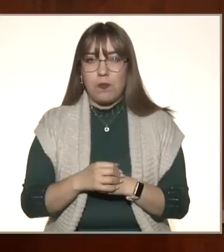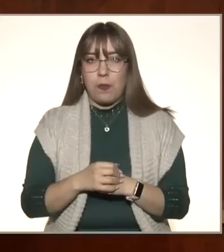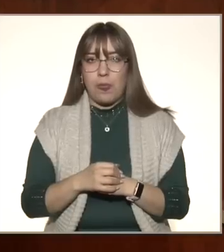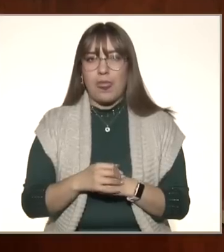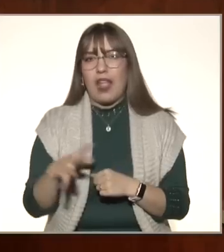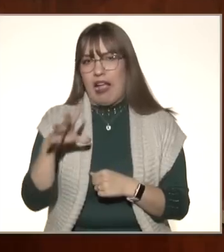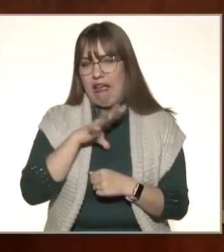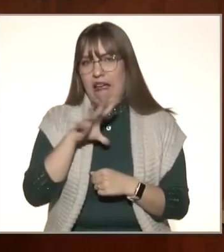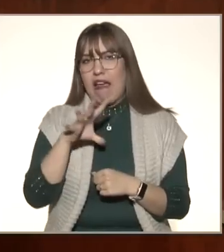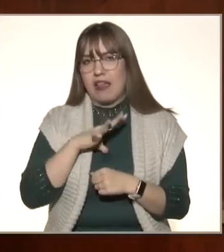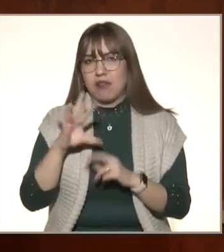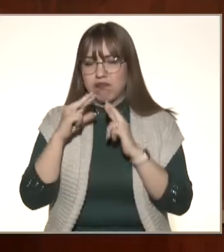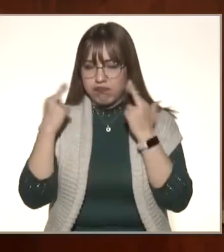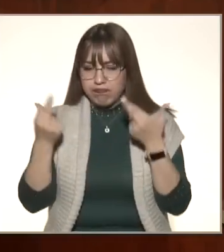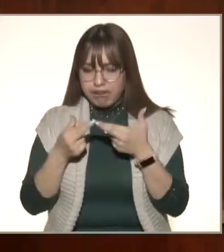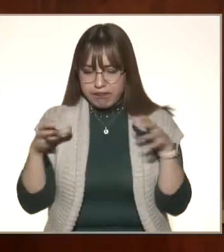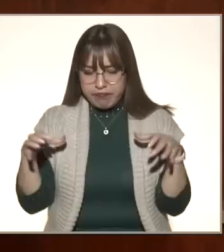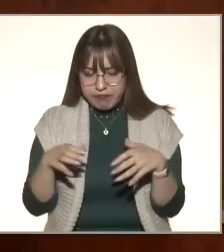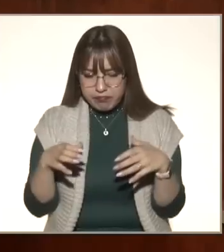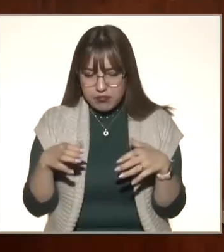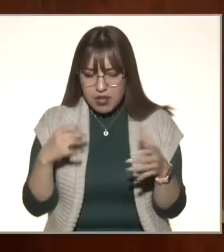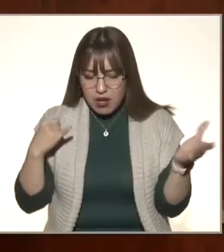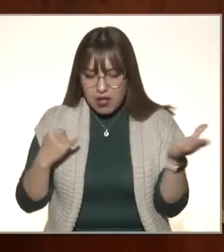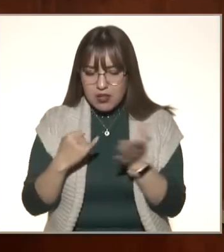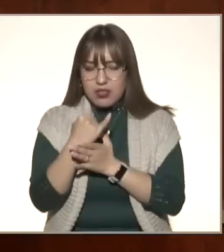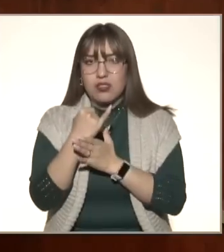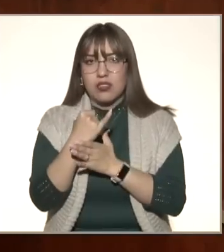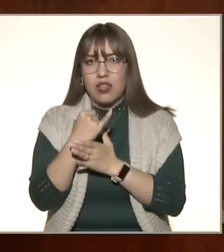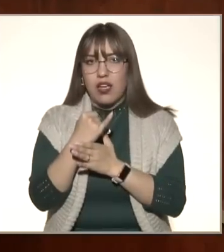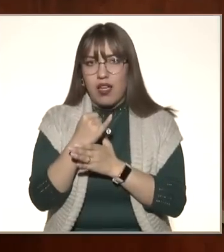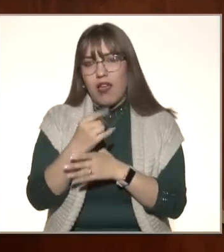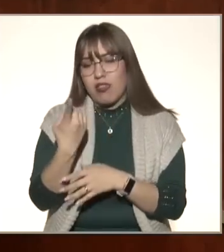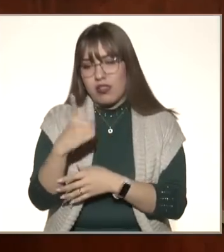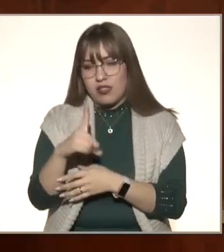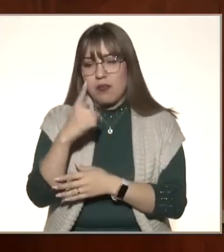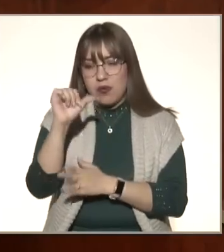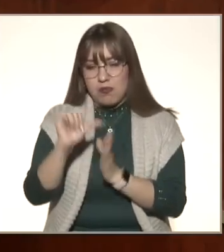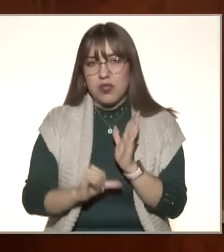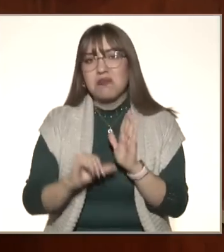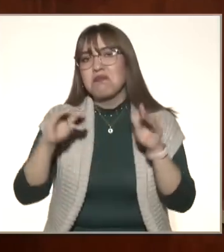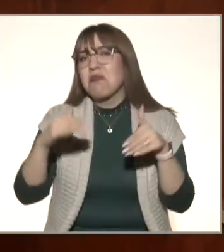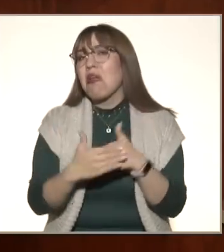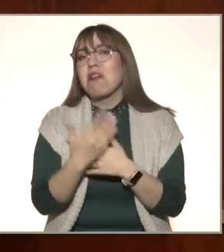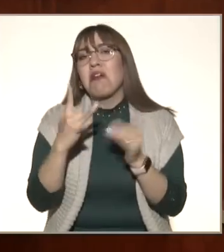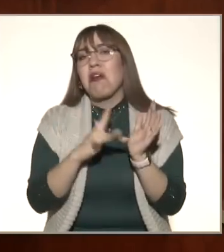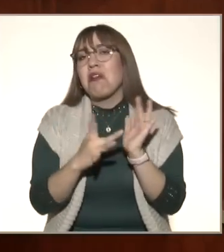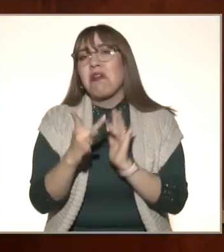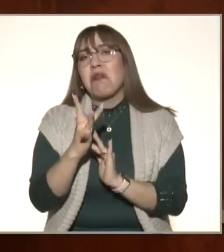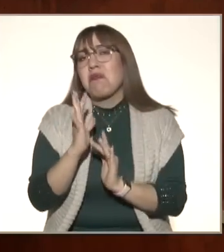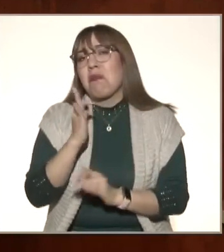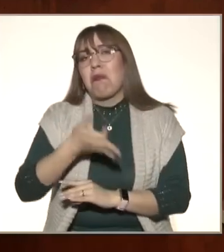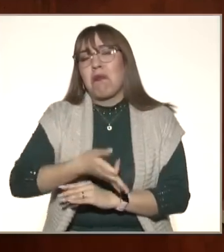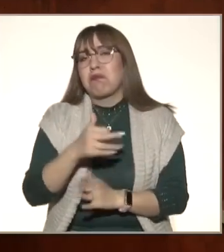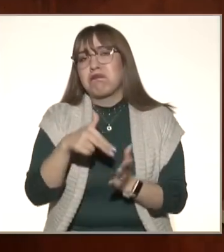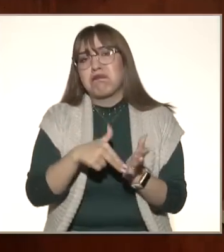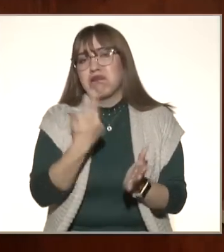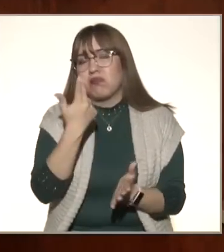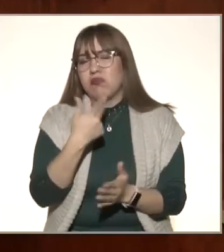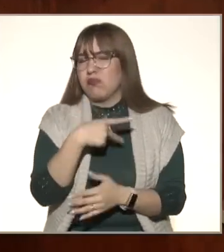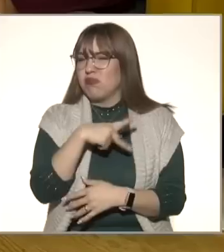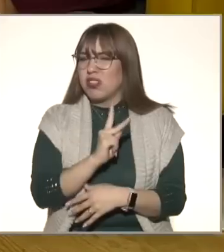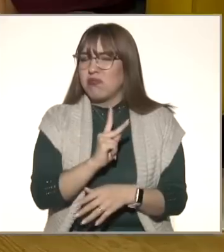Navidad es en la fiesta del sol naciente. Ahora, desde el mes de junio para